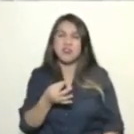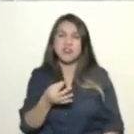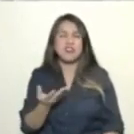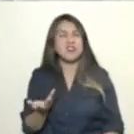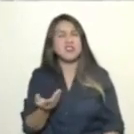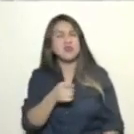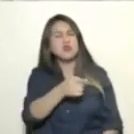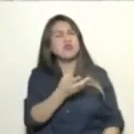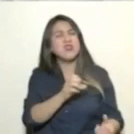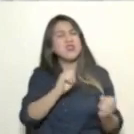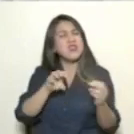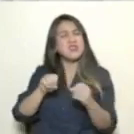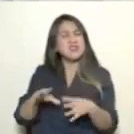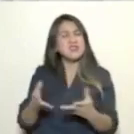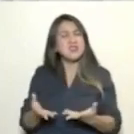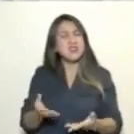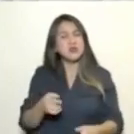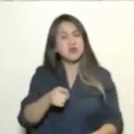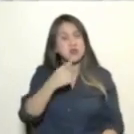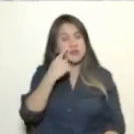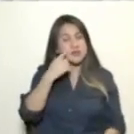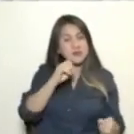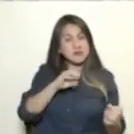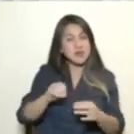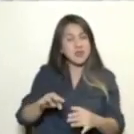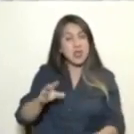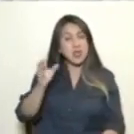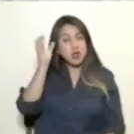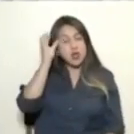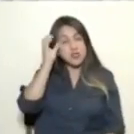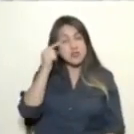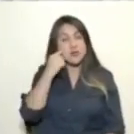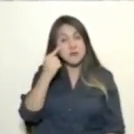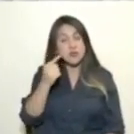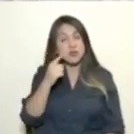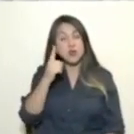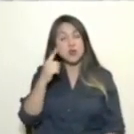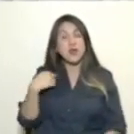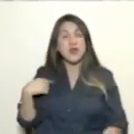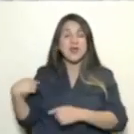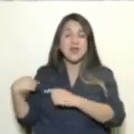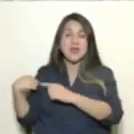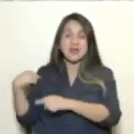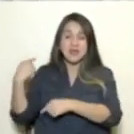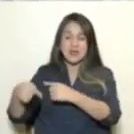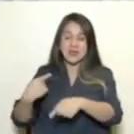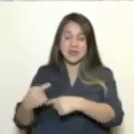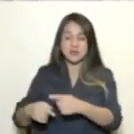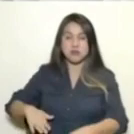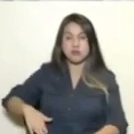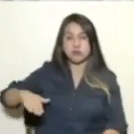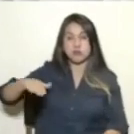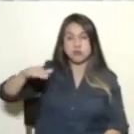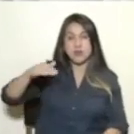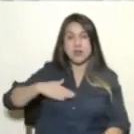enseña usted? El conocimiento indispensable que una generación le quiere traspasar a la siguiente.